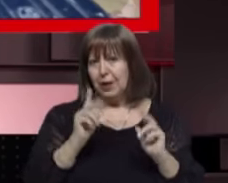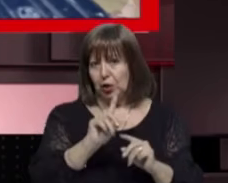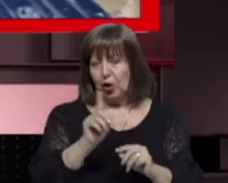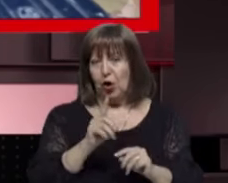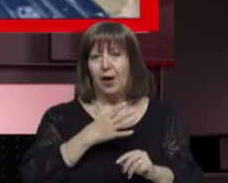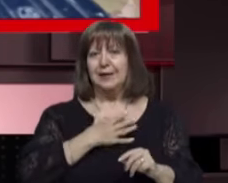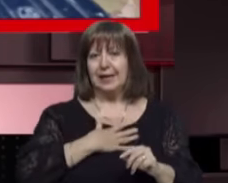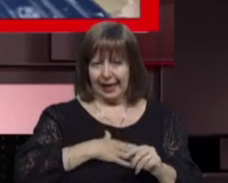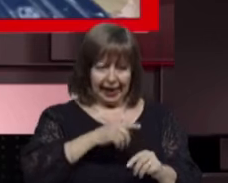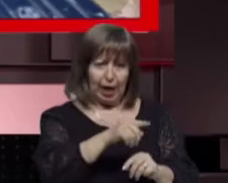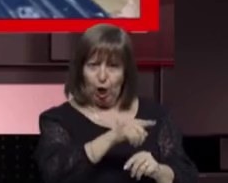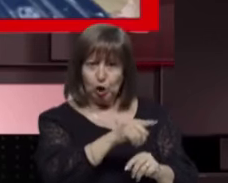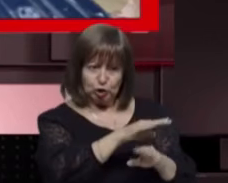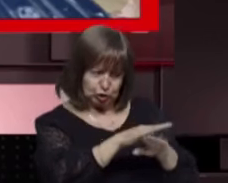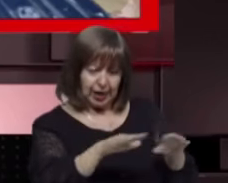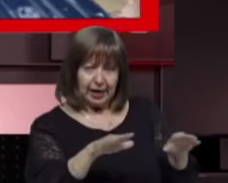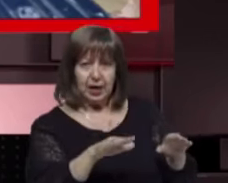que si uno